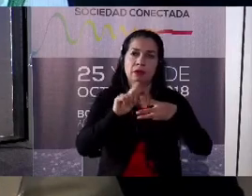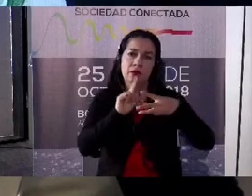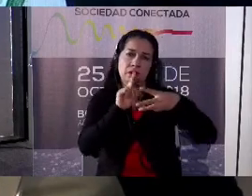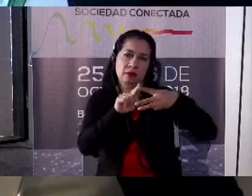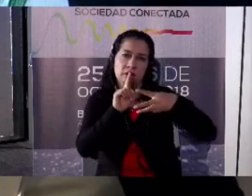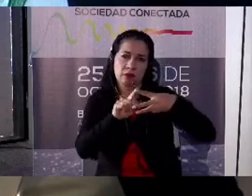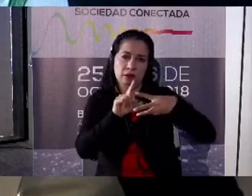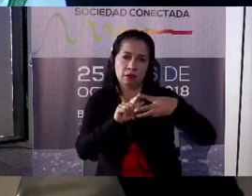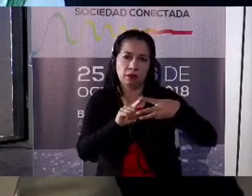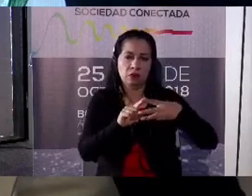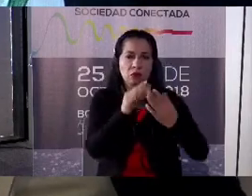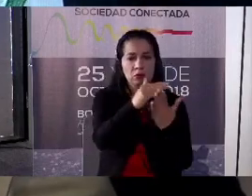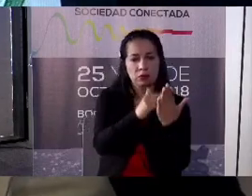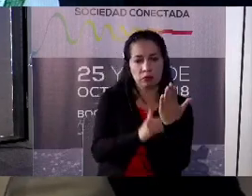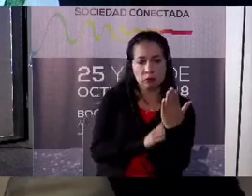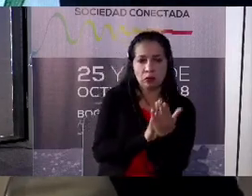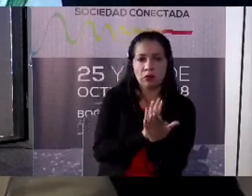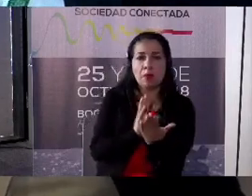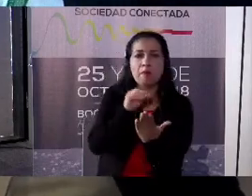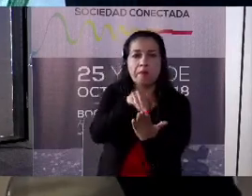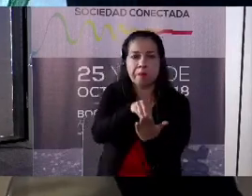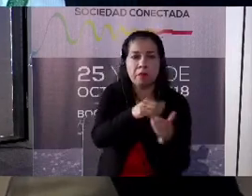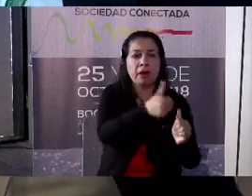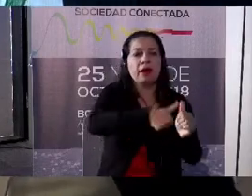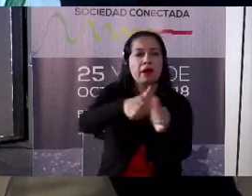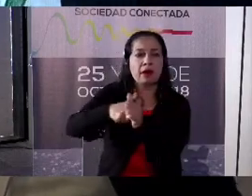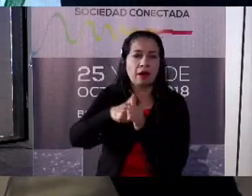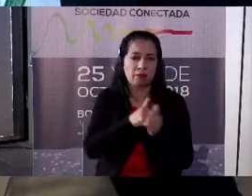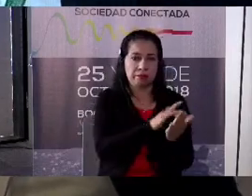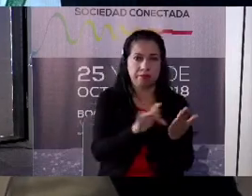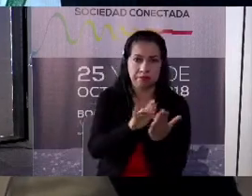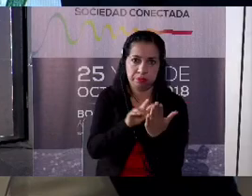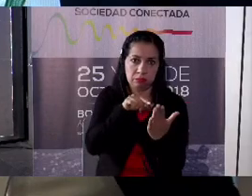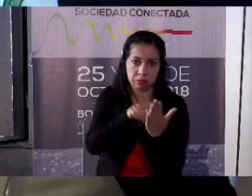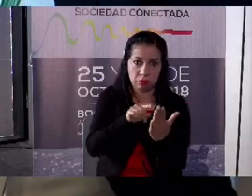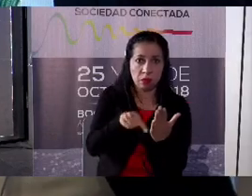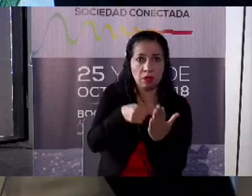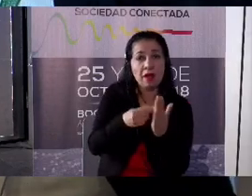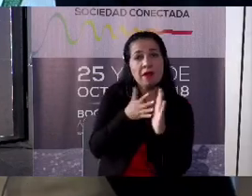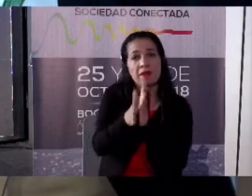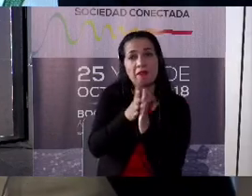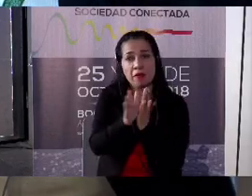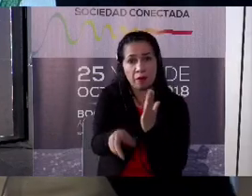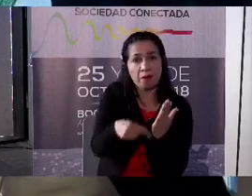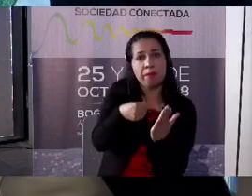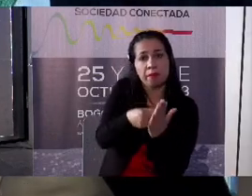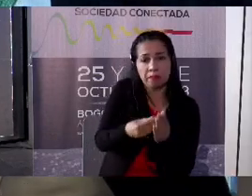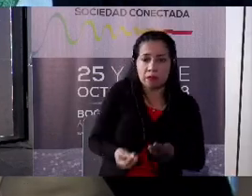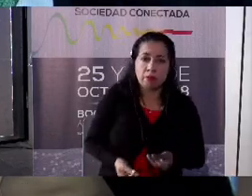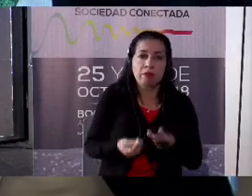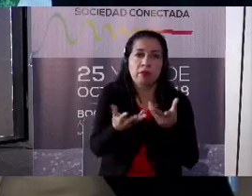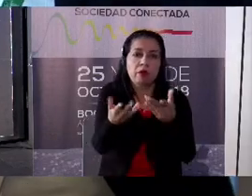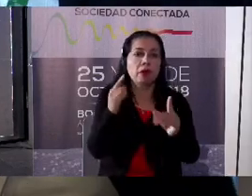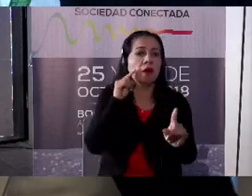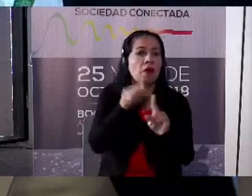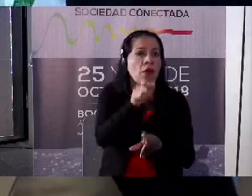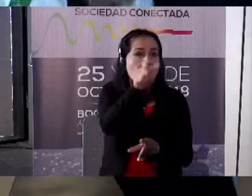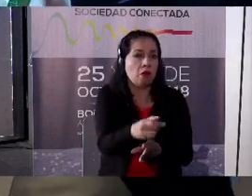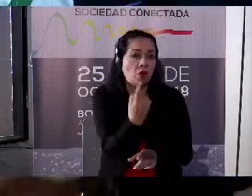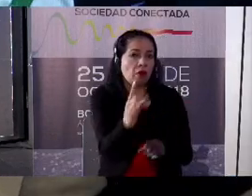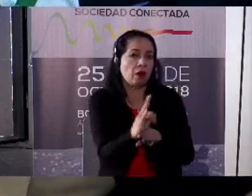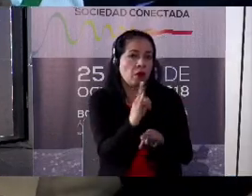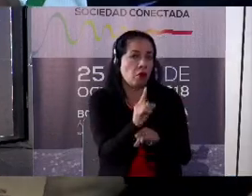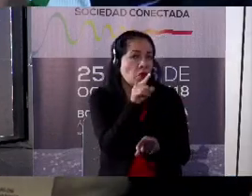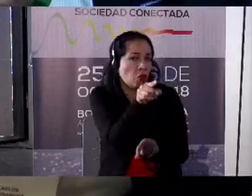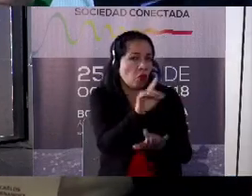desarrollado también protocolos de encriptación para que cada uno de los dispositivos que ingresen la información que se entrega sea de único destino o sea para el cliente